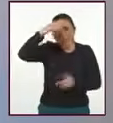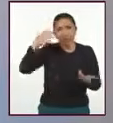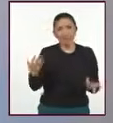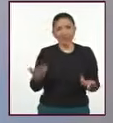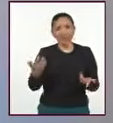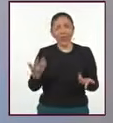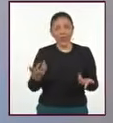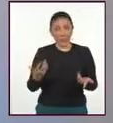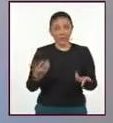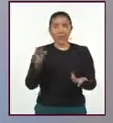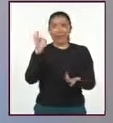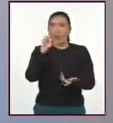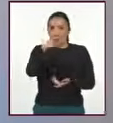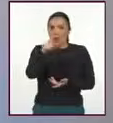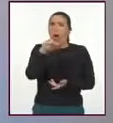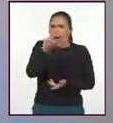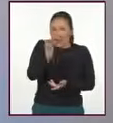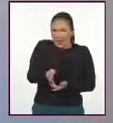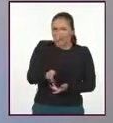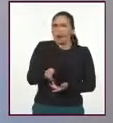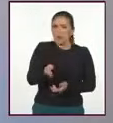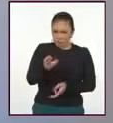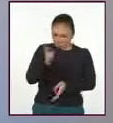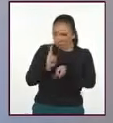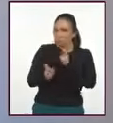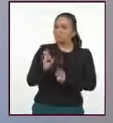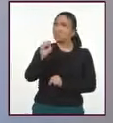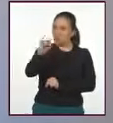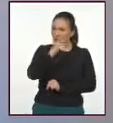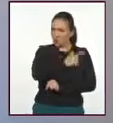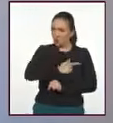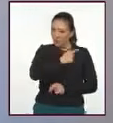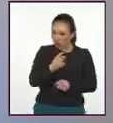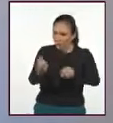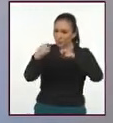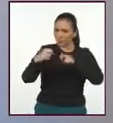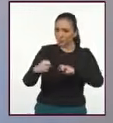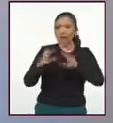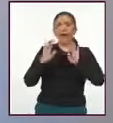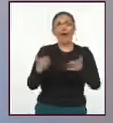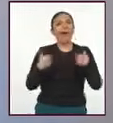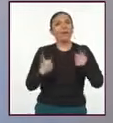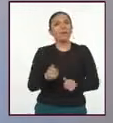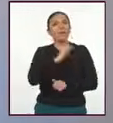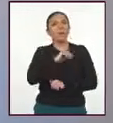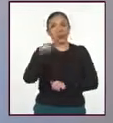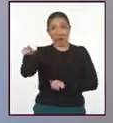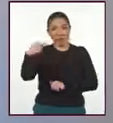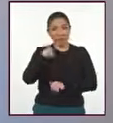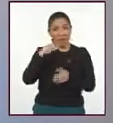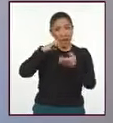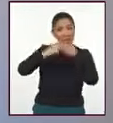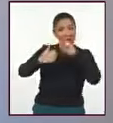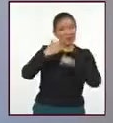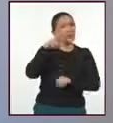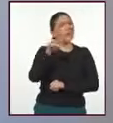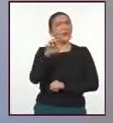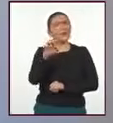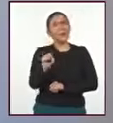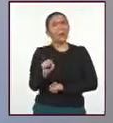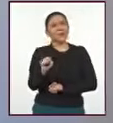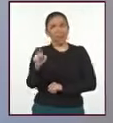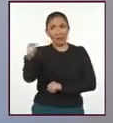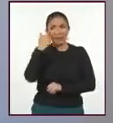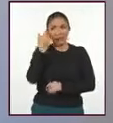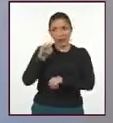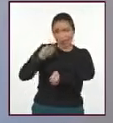uno pues, se presta con esta apertura, con flexibilidad, uno puede entender que pues, el otro no es un enemigo, no es alguien que trata de hacerte daño. A